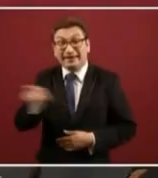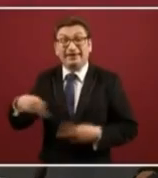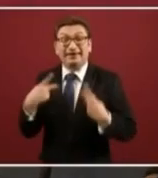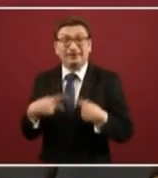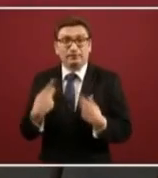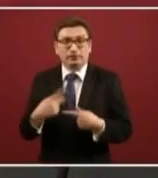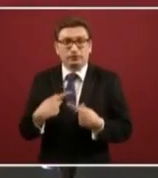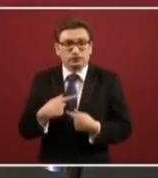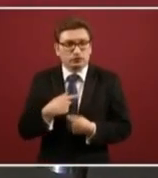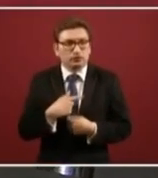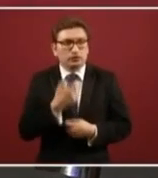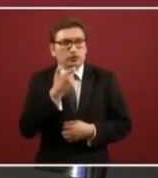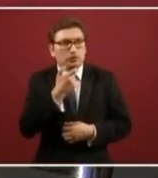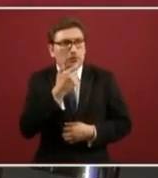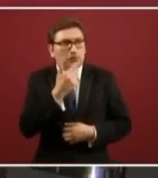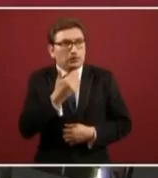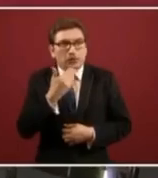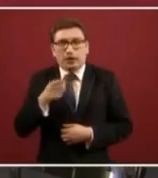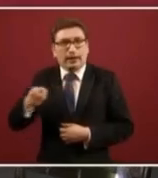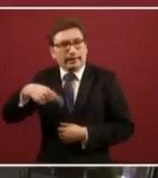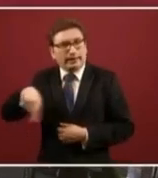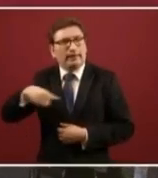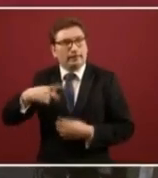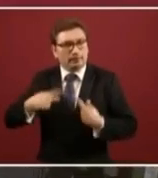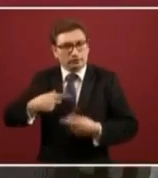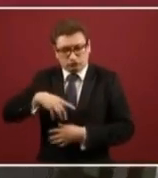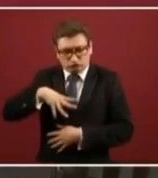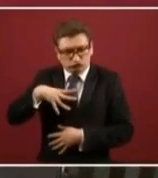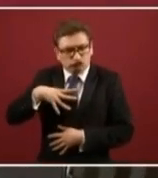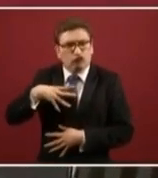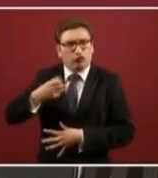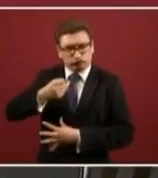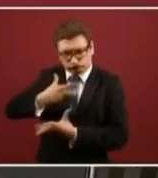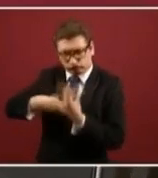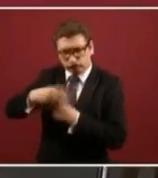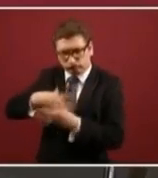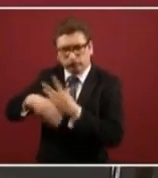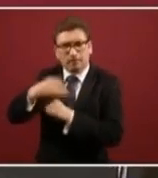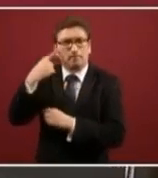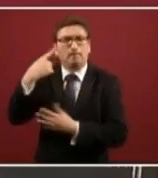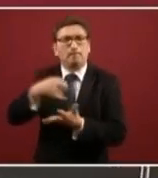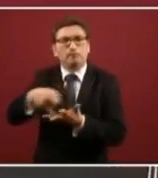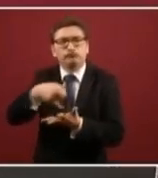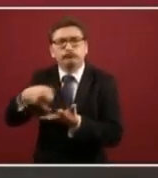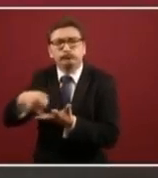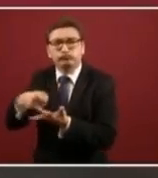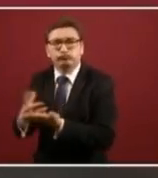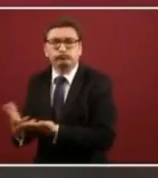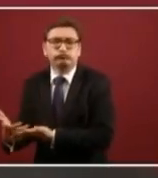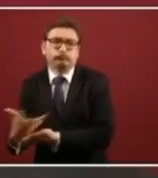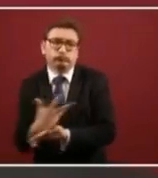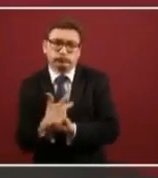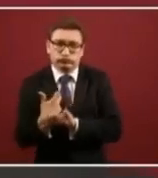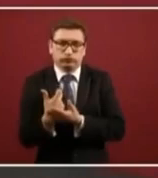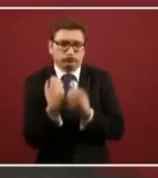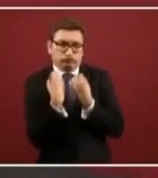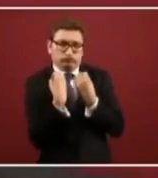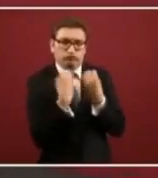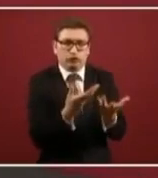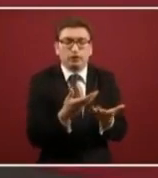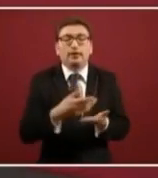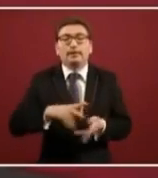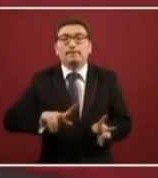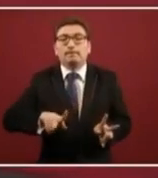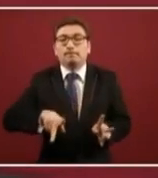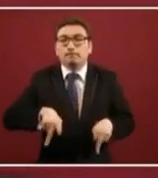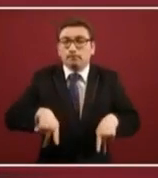cómo consigue para sembrar, porque va